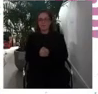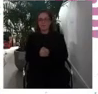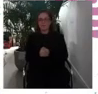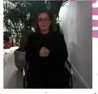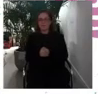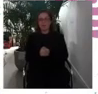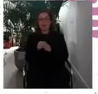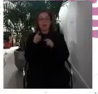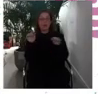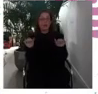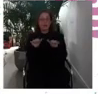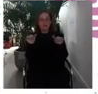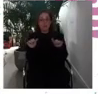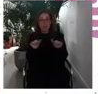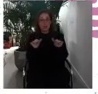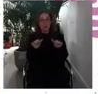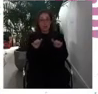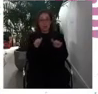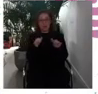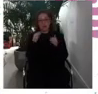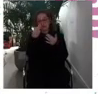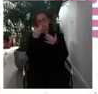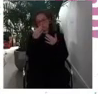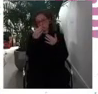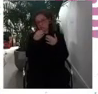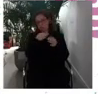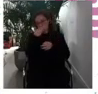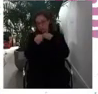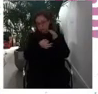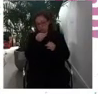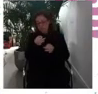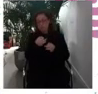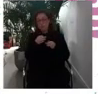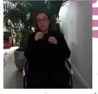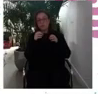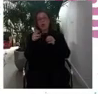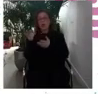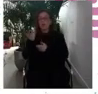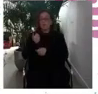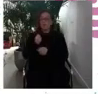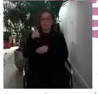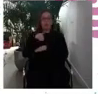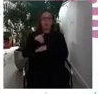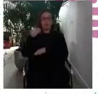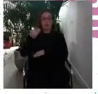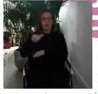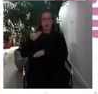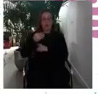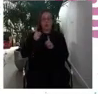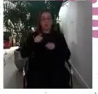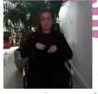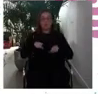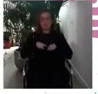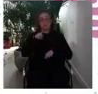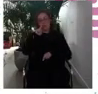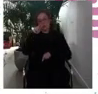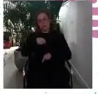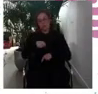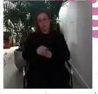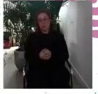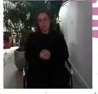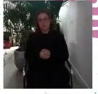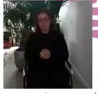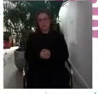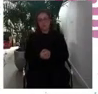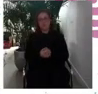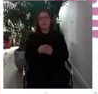Todas estas actividades de este consejo con apoyo del municipio B y la Intendencia de Montevideo.